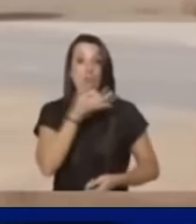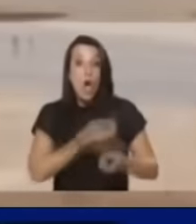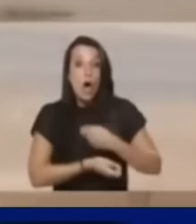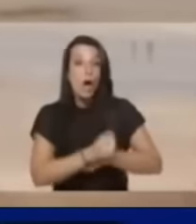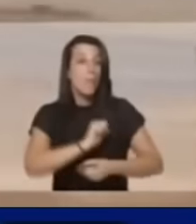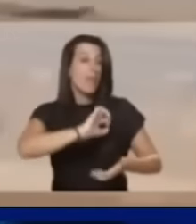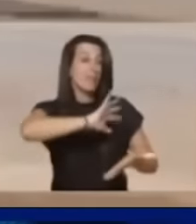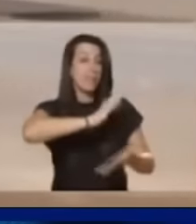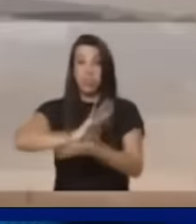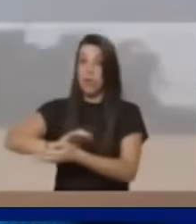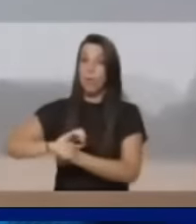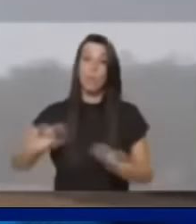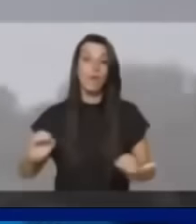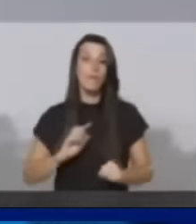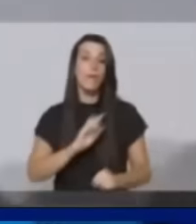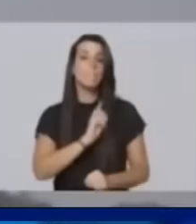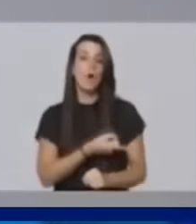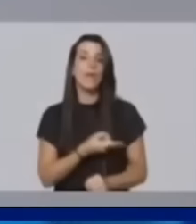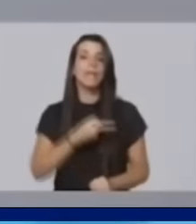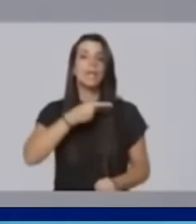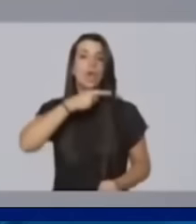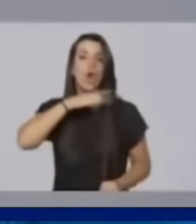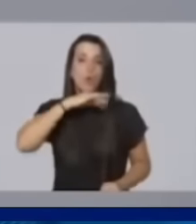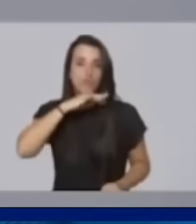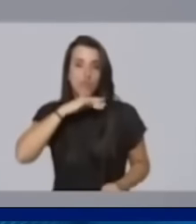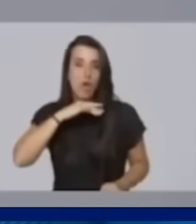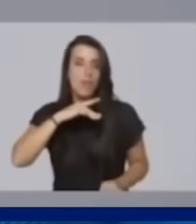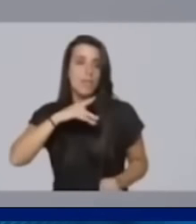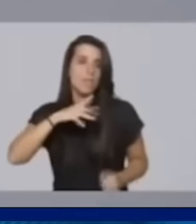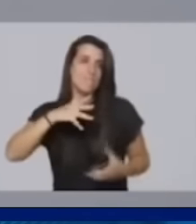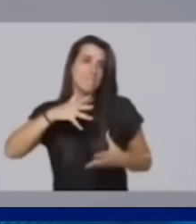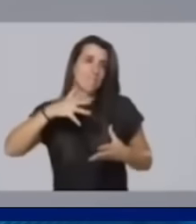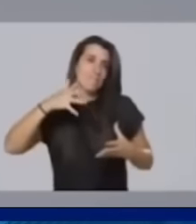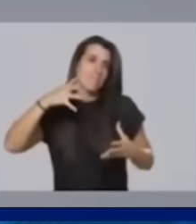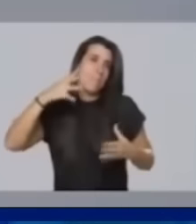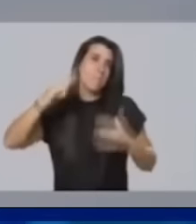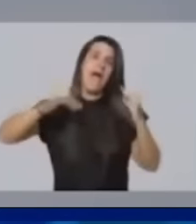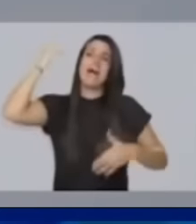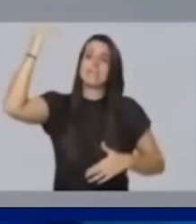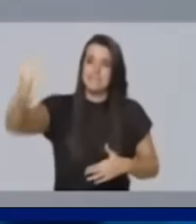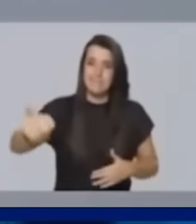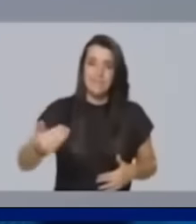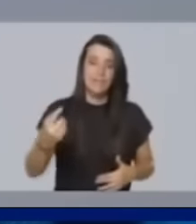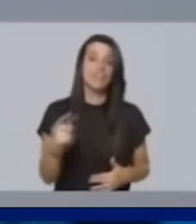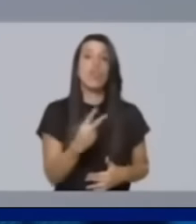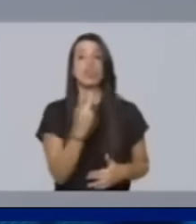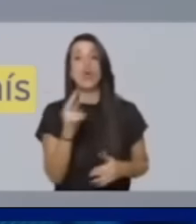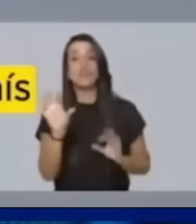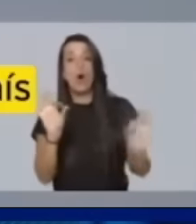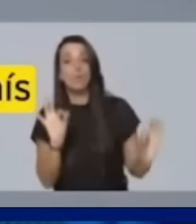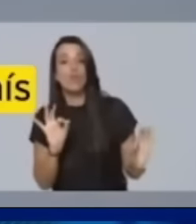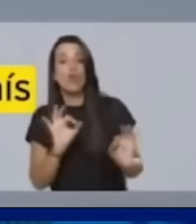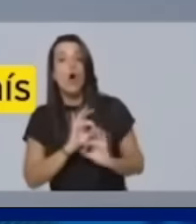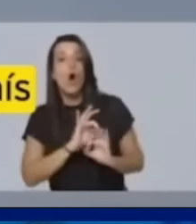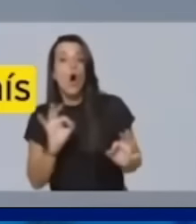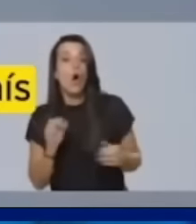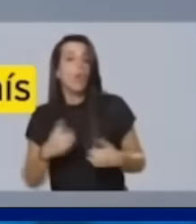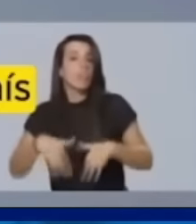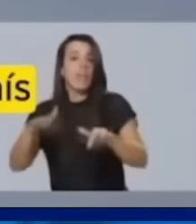democracia y de corrupción infinitamente superior a eso. Es decir, tiene dos opciones, o libera y deja